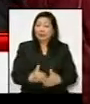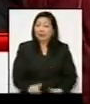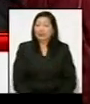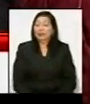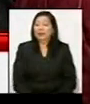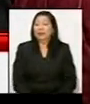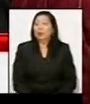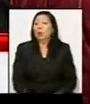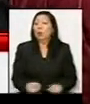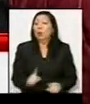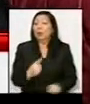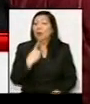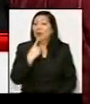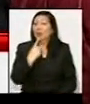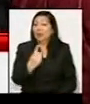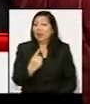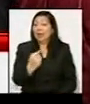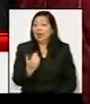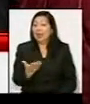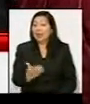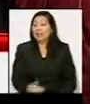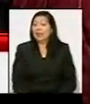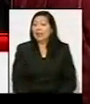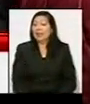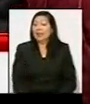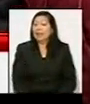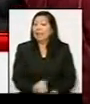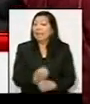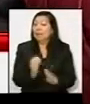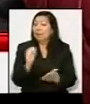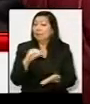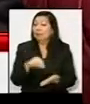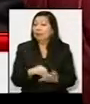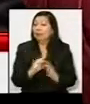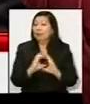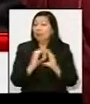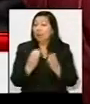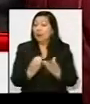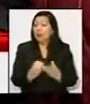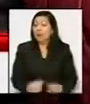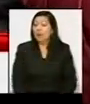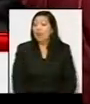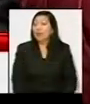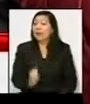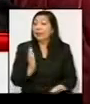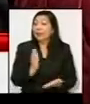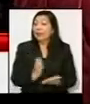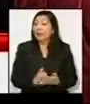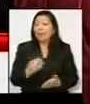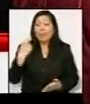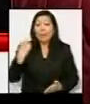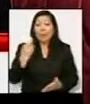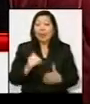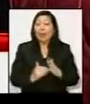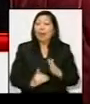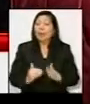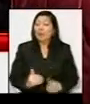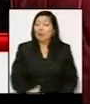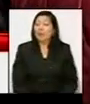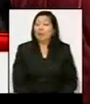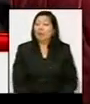cuando se declara que hay la facultad sancionadora del comercio de sancionar políticamente a un alto funcionario